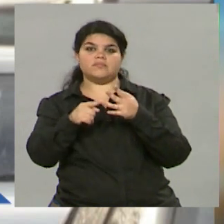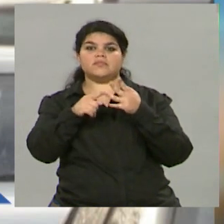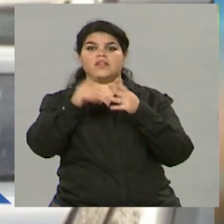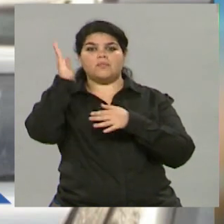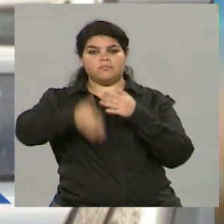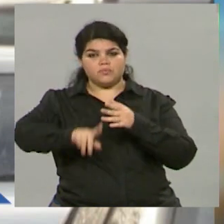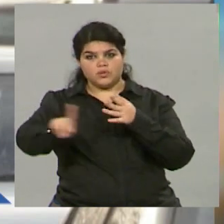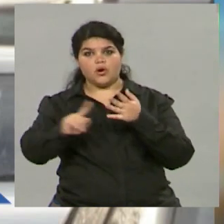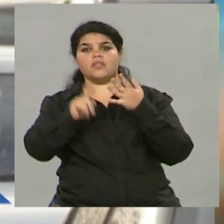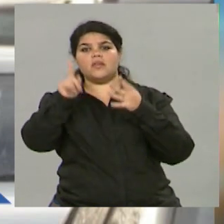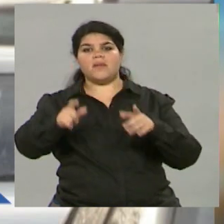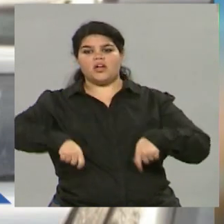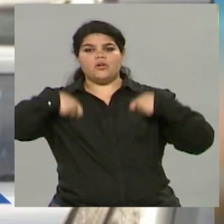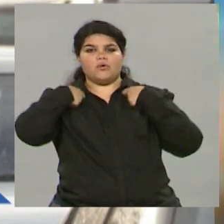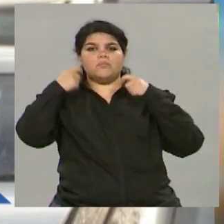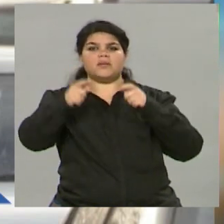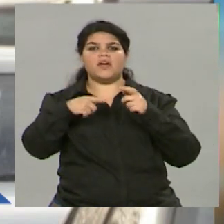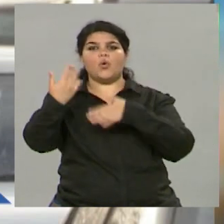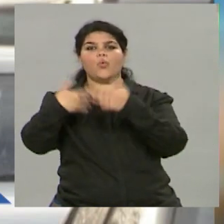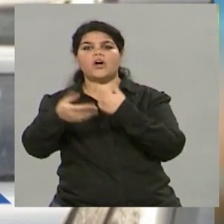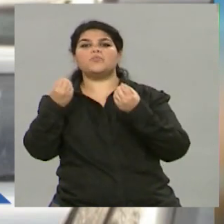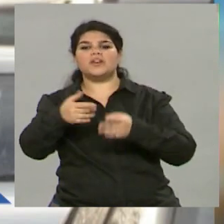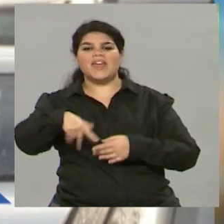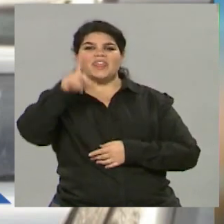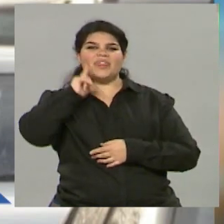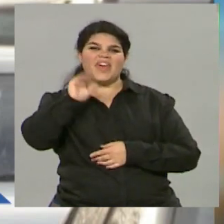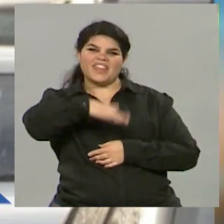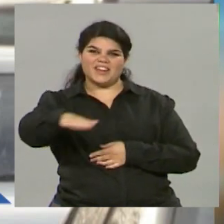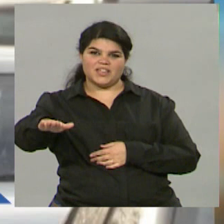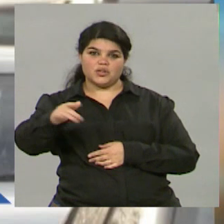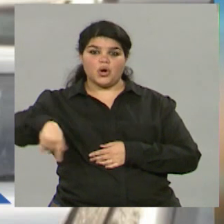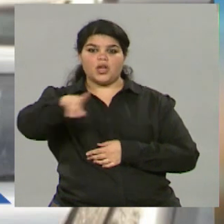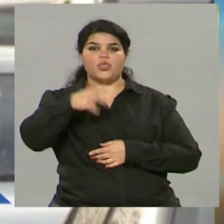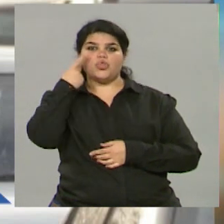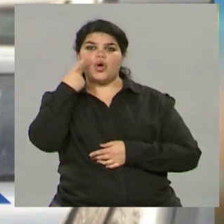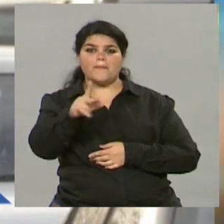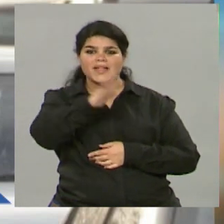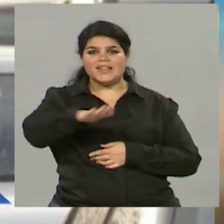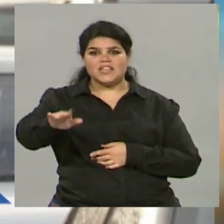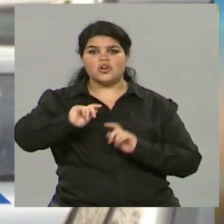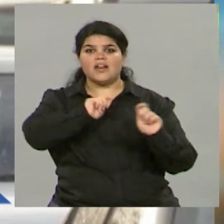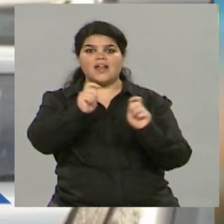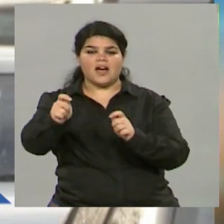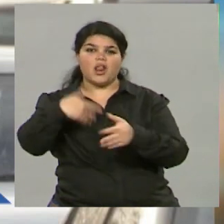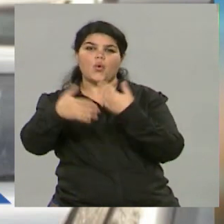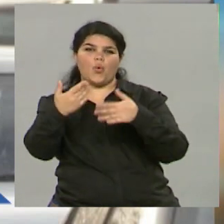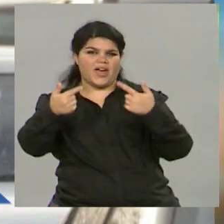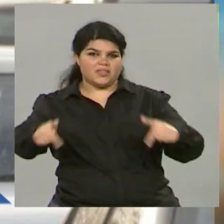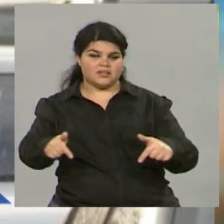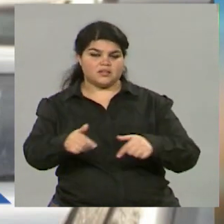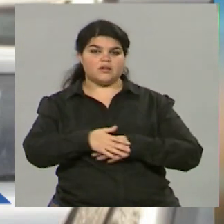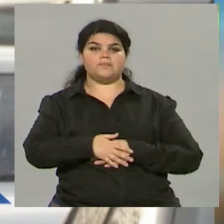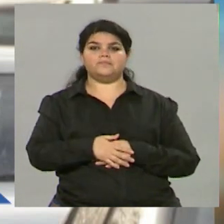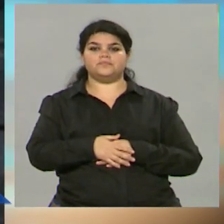abrigo, frazadas, juguetes, porque se viene el Día del Niño y tenemos 2.000 niños para regalarles juguetes,